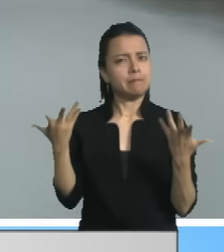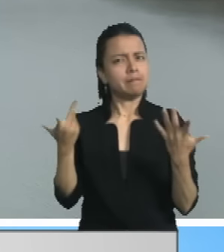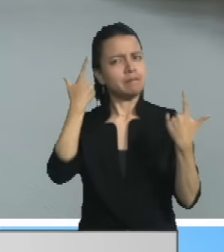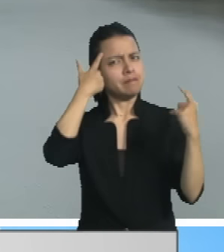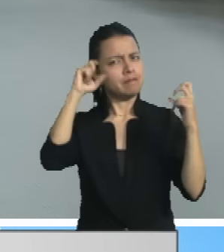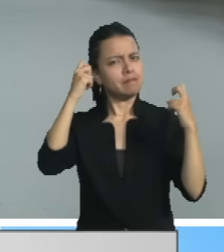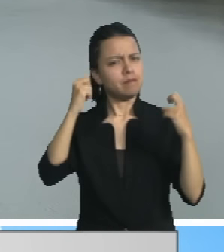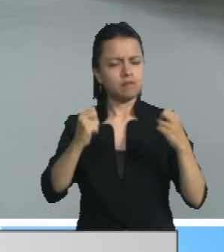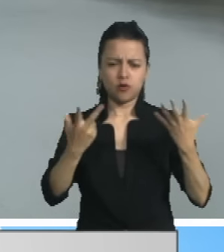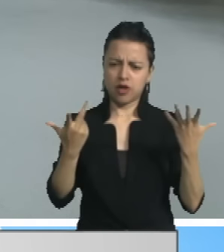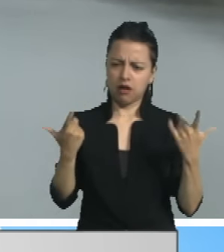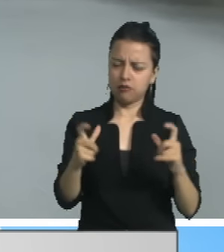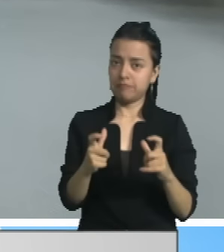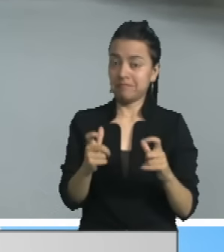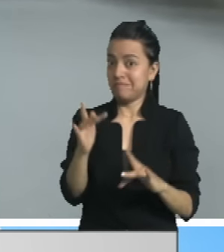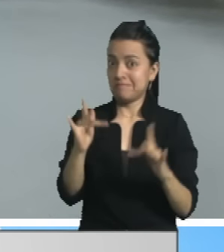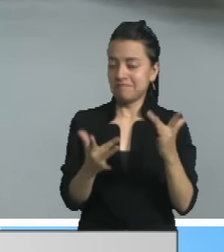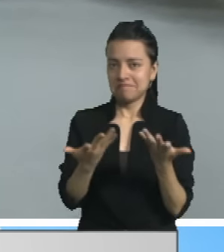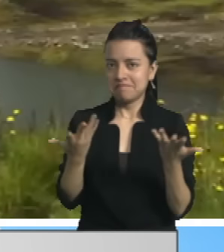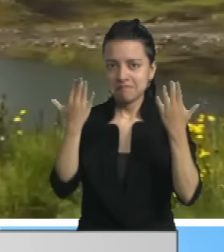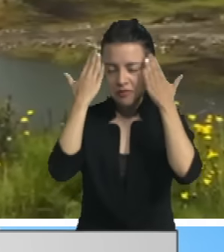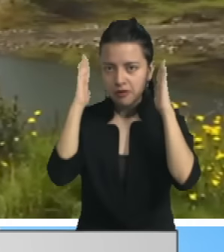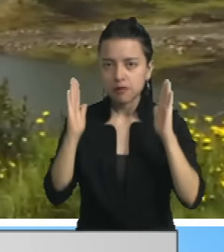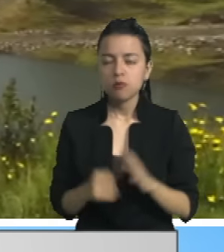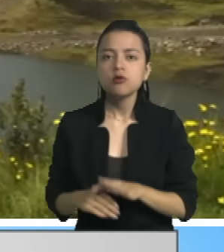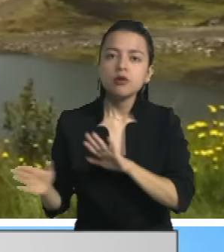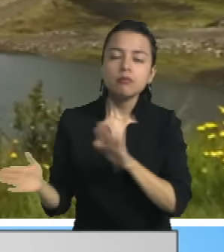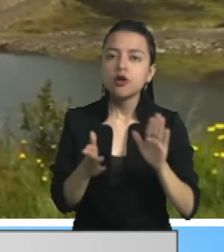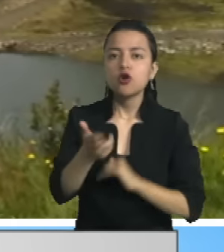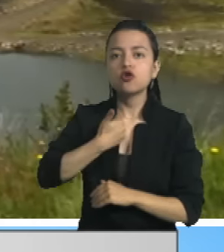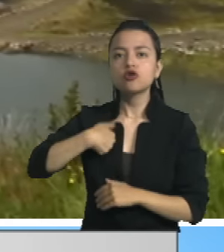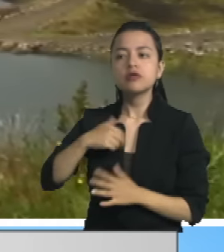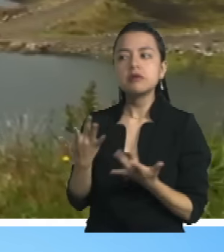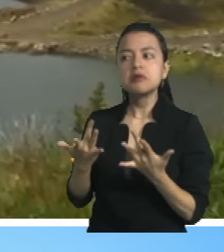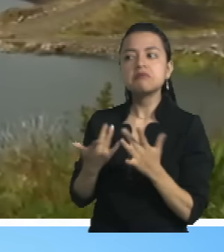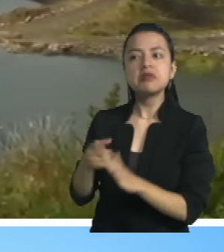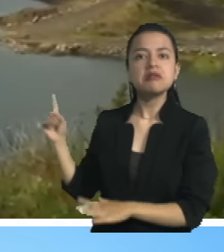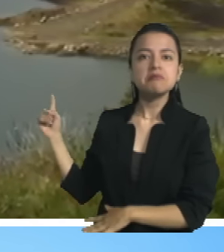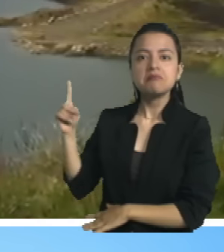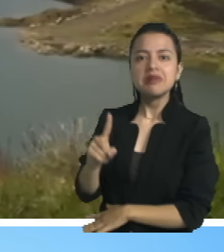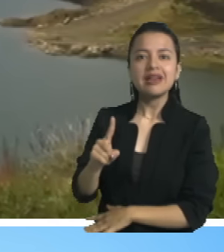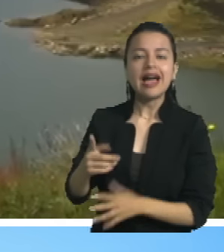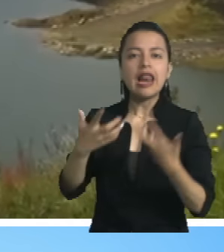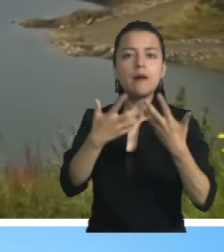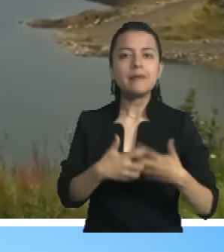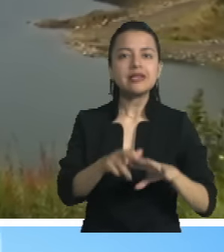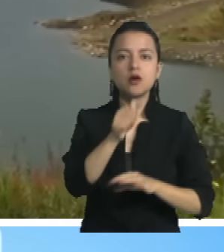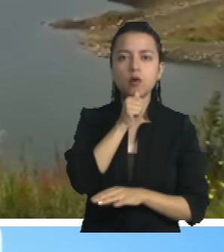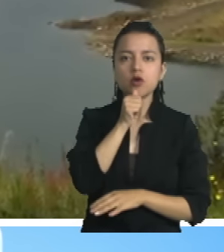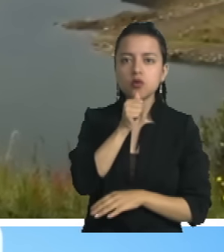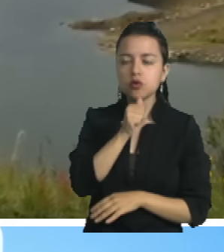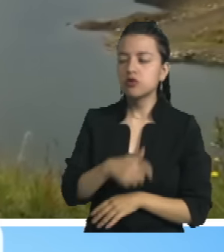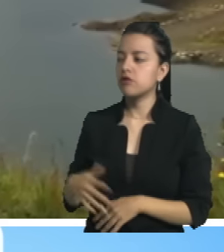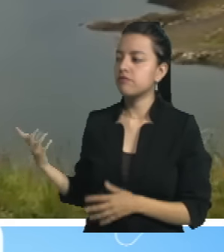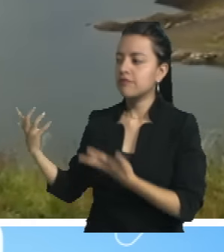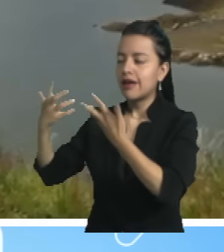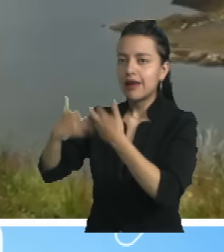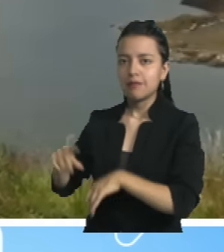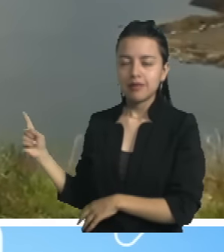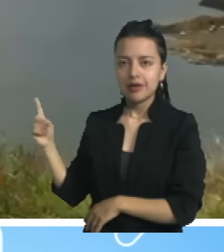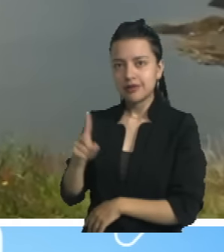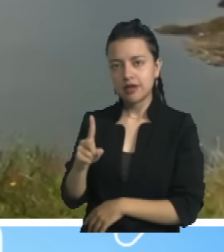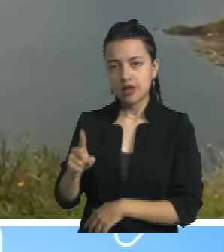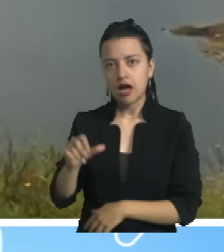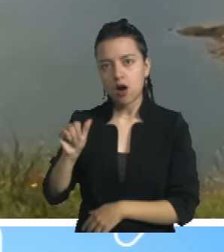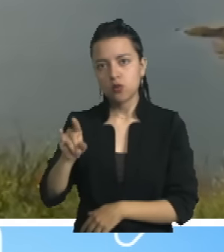dándole seguimiento a esta información esperando entonces las declaraciones de la empresa de acueducto y alcantarillado de Bogotá y de la corporación Autónoma Regional de